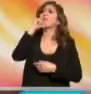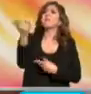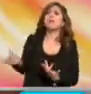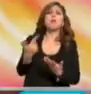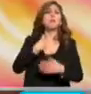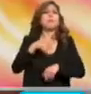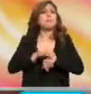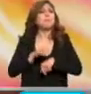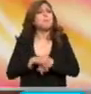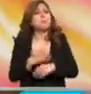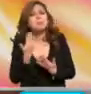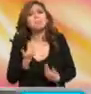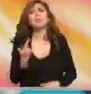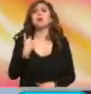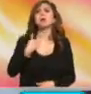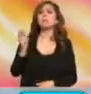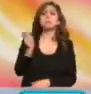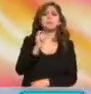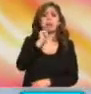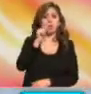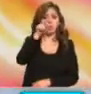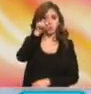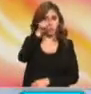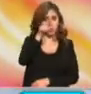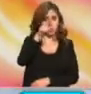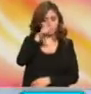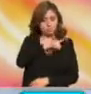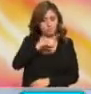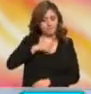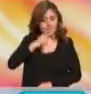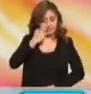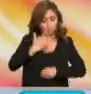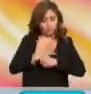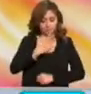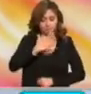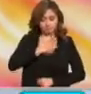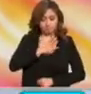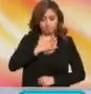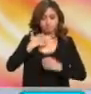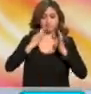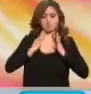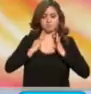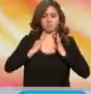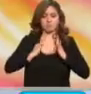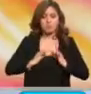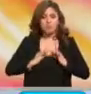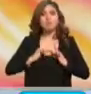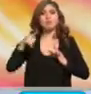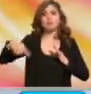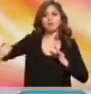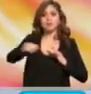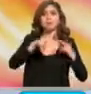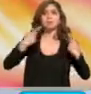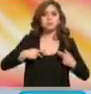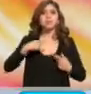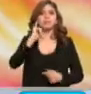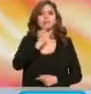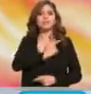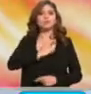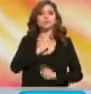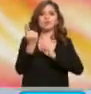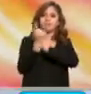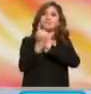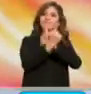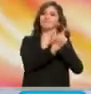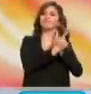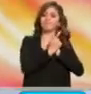tengo amigos. Bueno, empieza por ser tu mejor amiga, tu mejor amigo compañía. y tu mejor compañía, y entonces serás alguien con quien los demás quieran estar. Eso. Pero